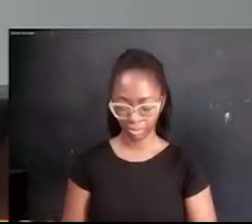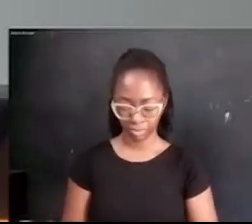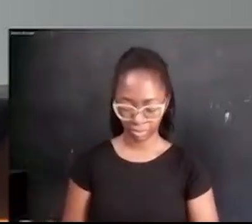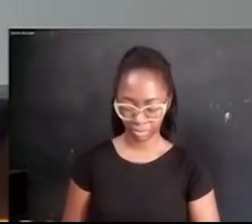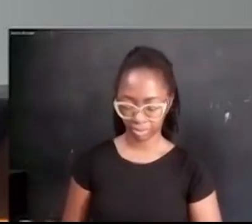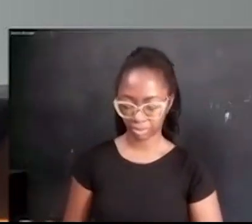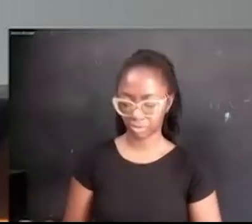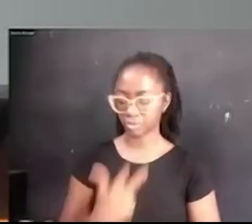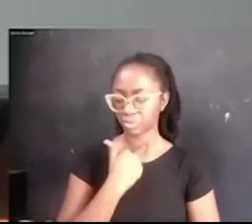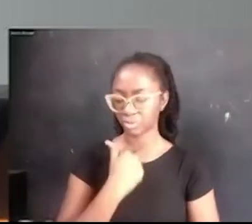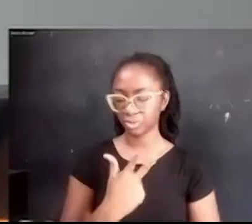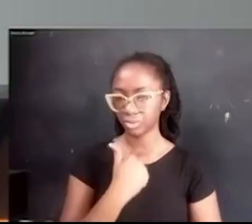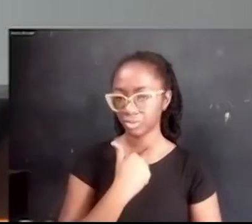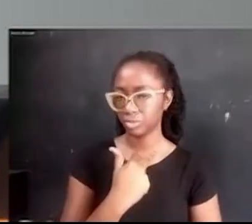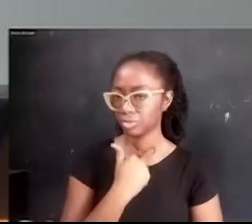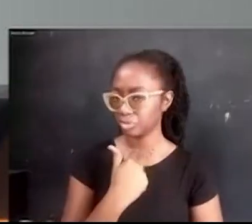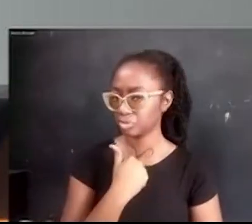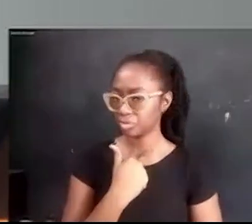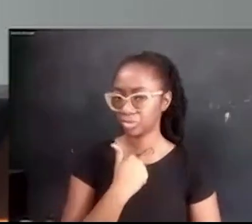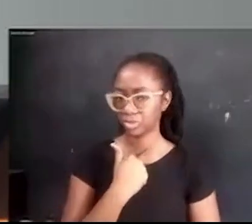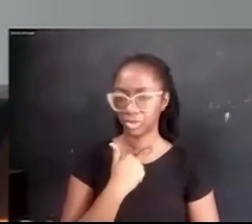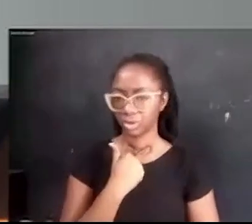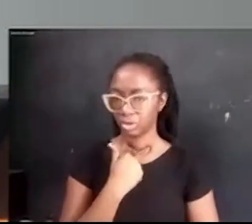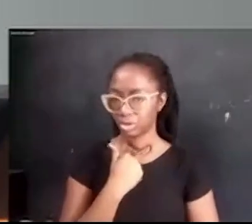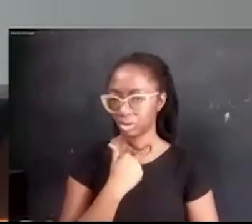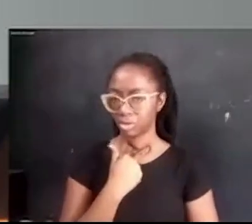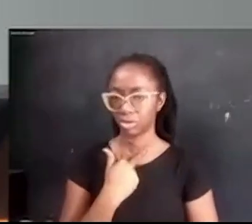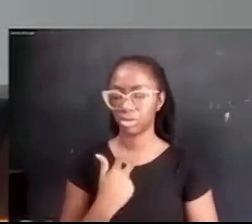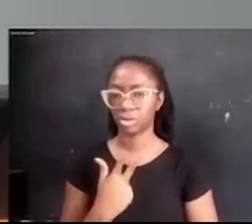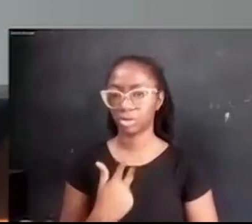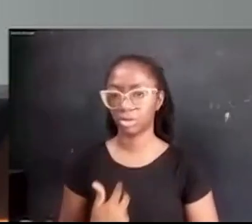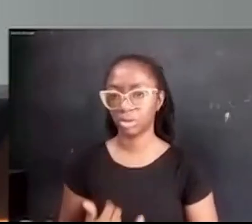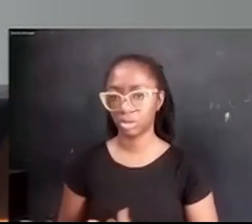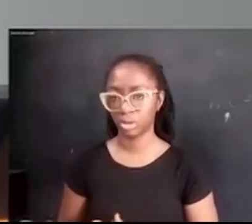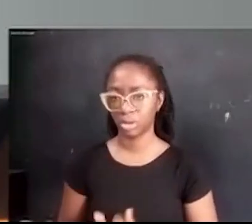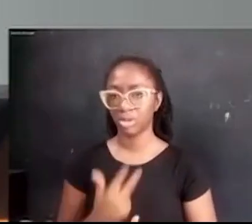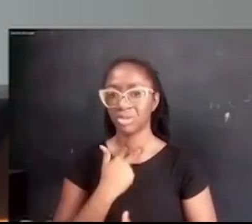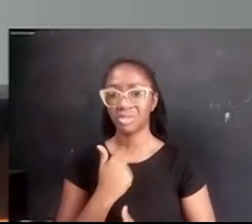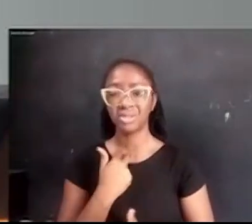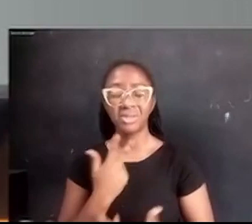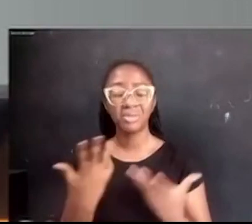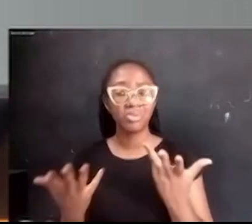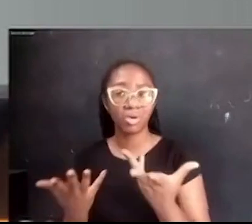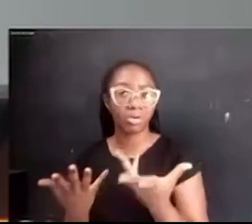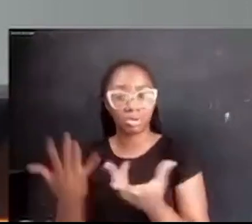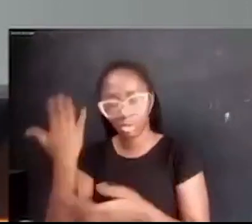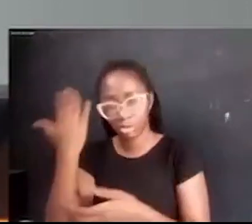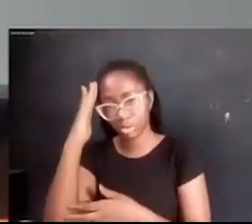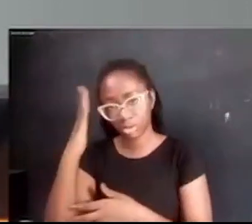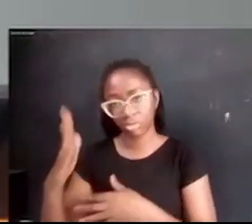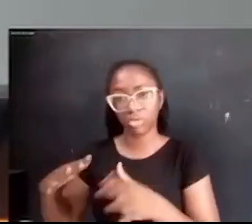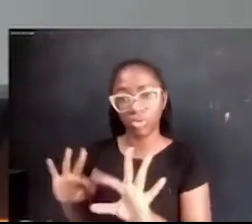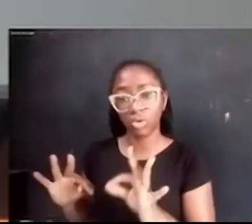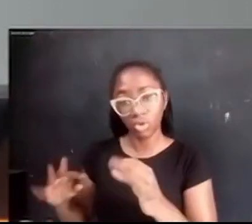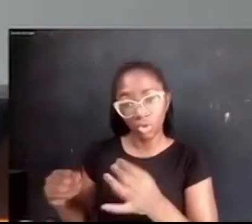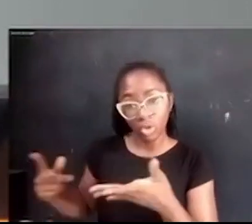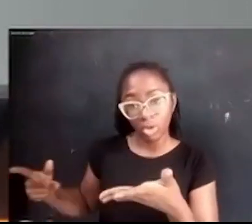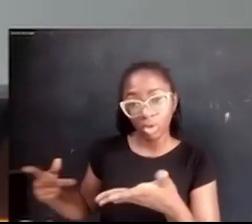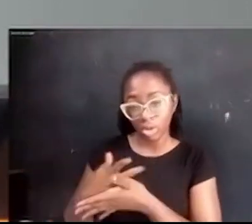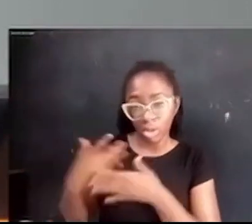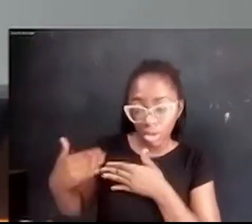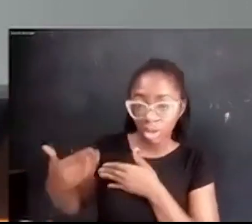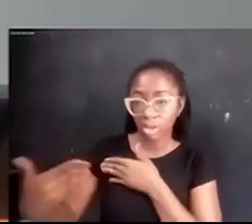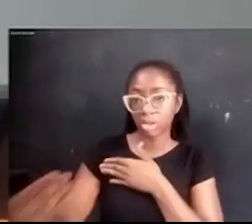puede afirmar, me parece, que a partir de todos los acontecimientos de nuestra historia